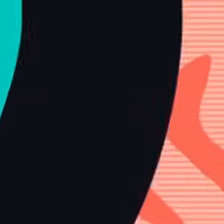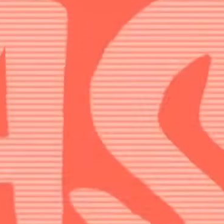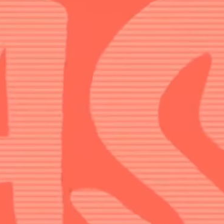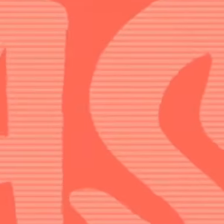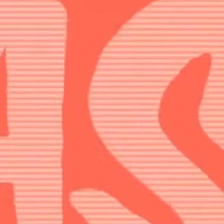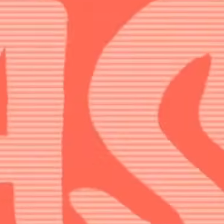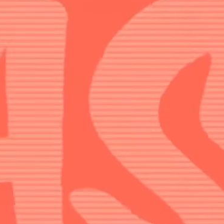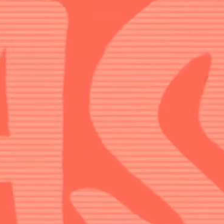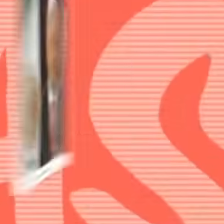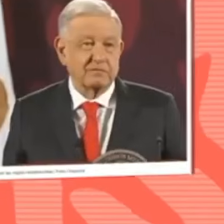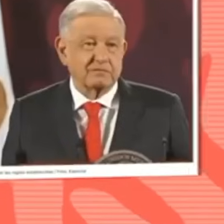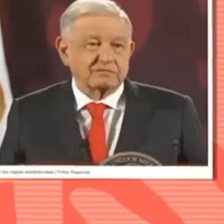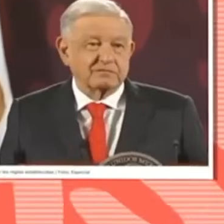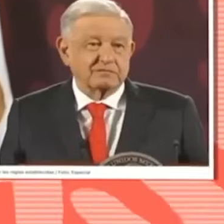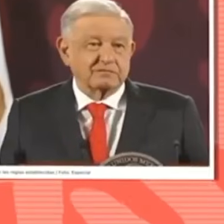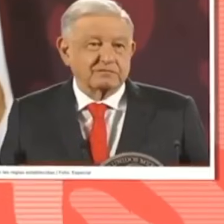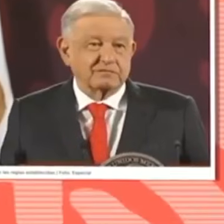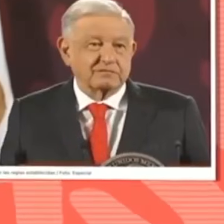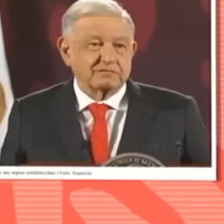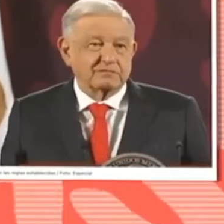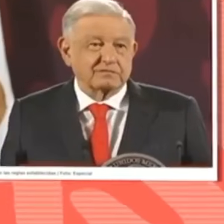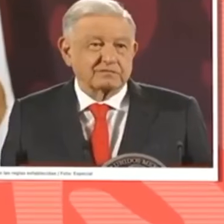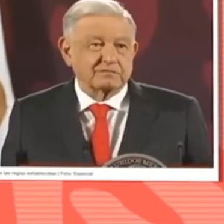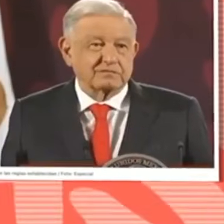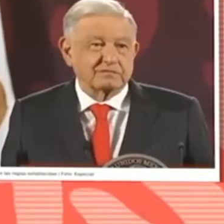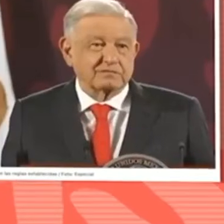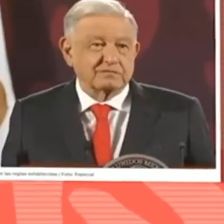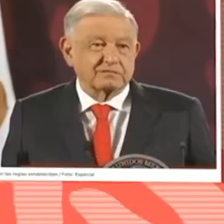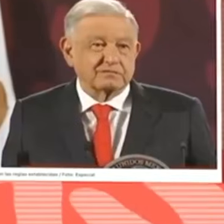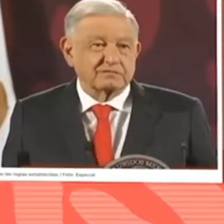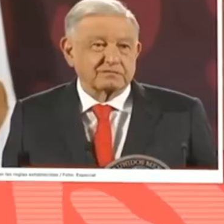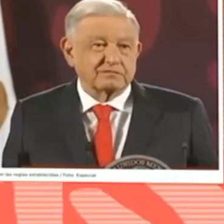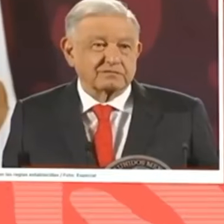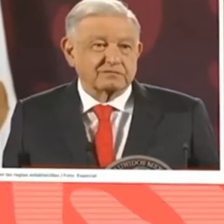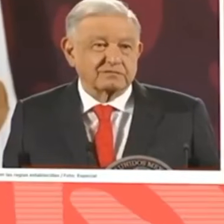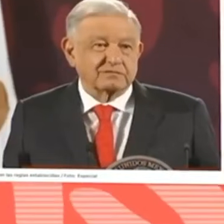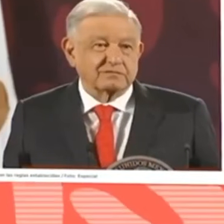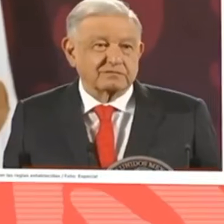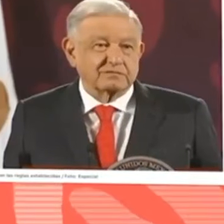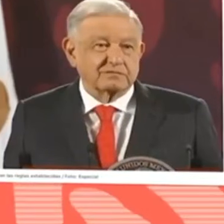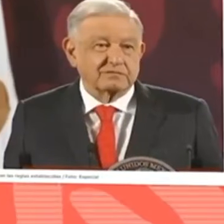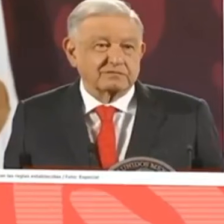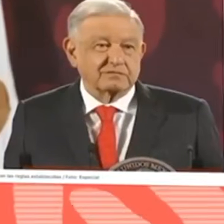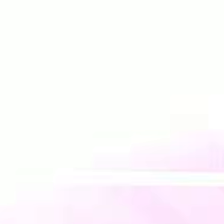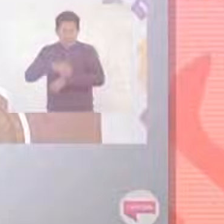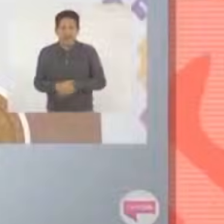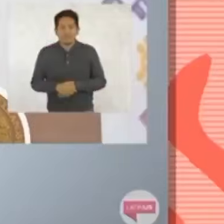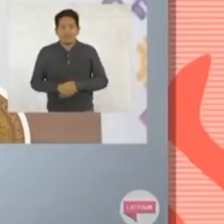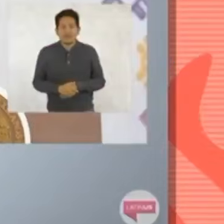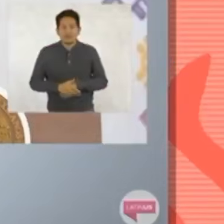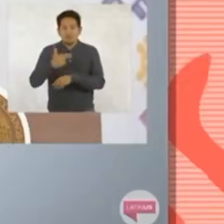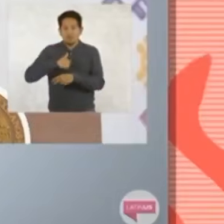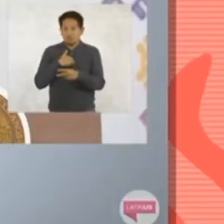A. La Estrategia Nacional de Seguridad del gobierno de la presidenta Claudia Sheinbaum cambió y es la misma que la estrategia del gobierno de Felipe Calderón.